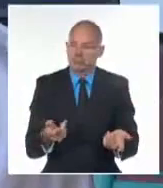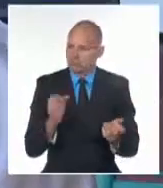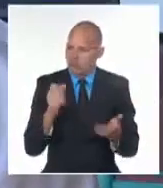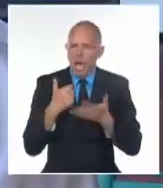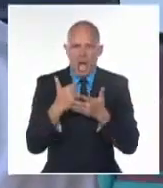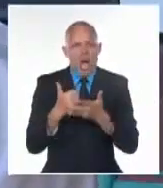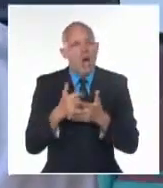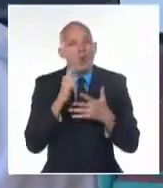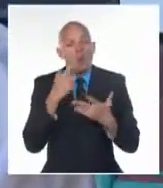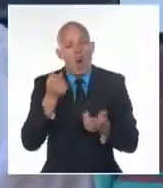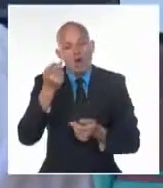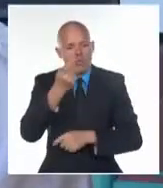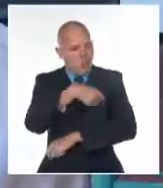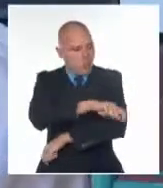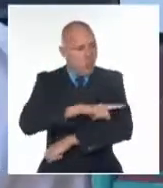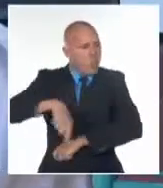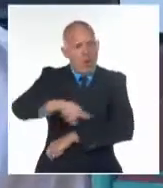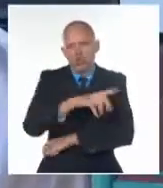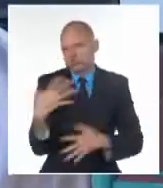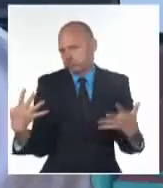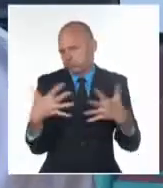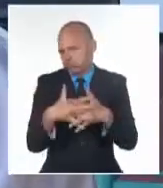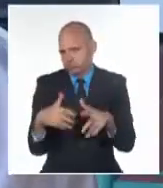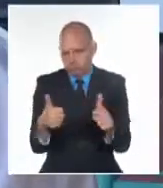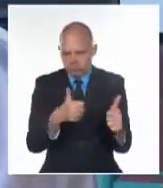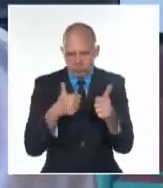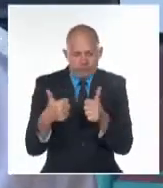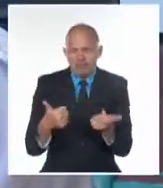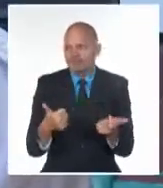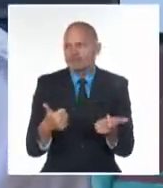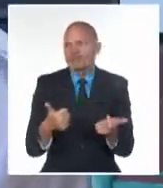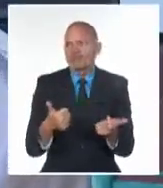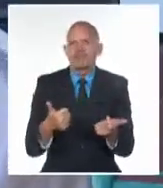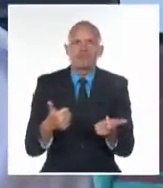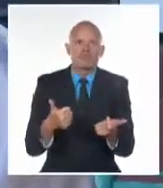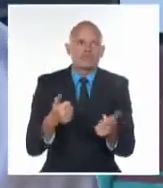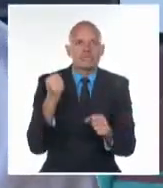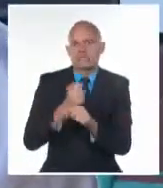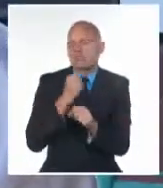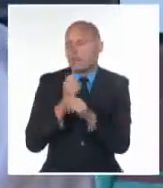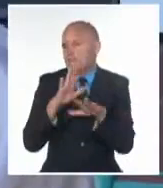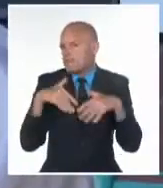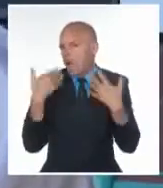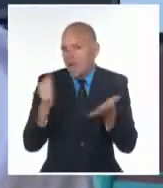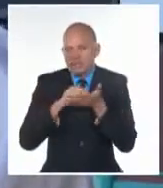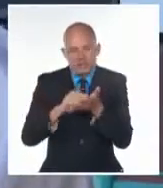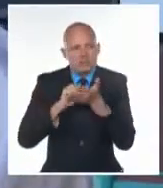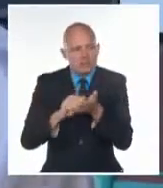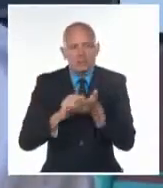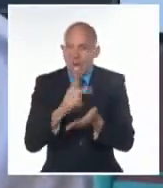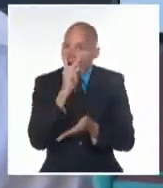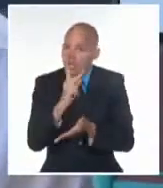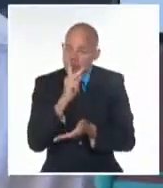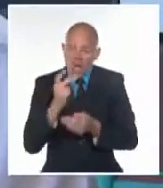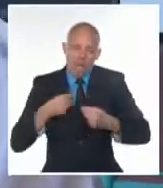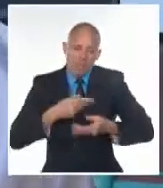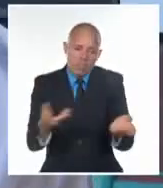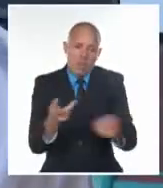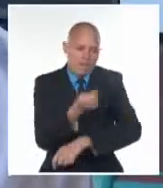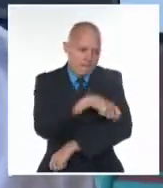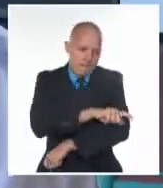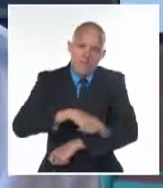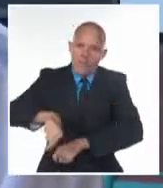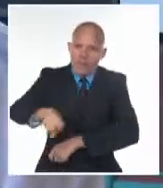productividad, que es tan necesario para poder satisfacer las necesidades del pueblo. Y a pesar de las